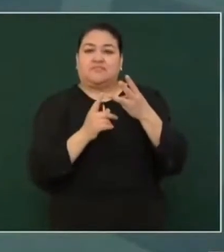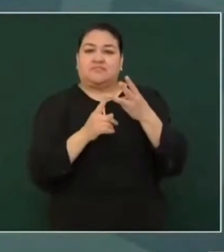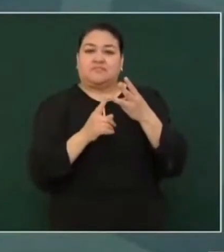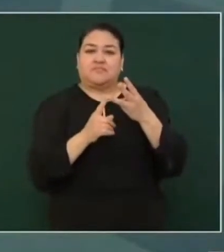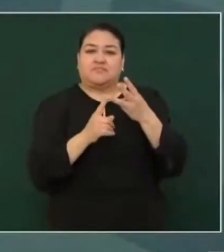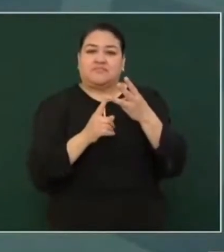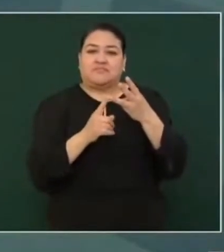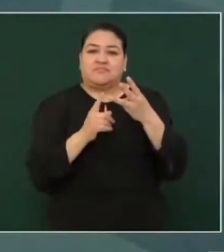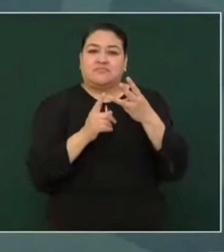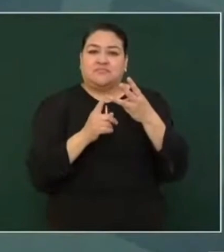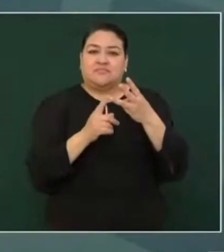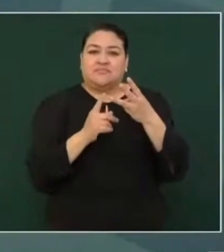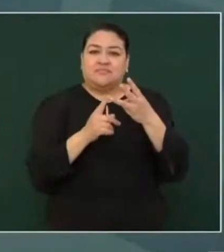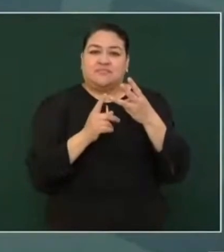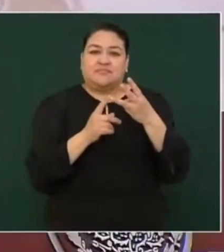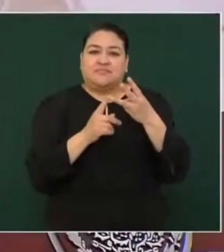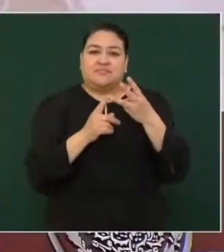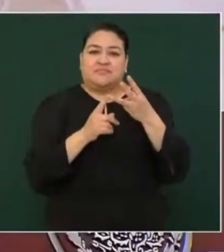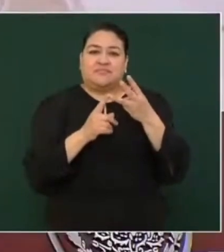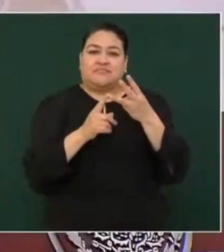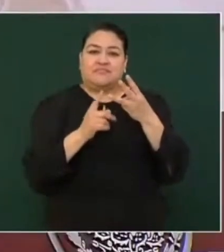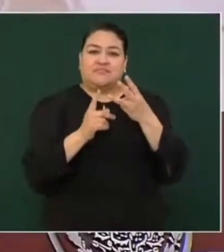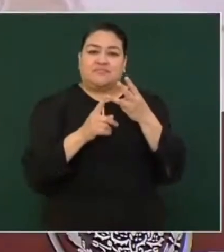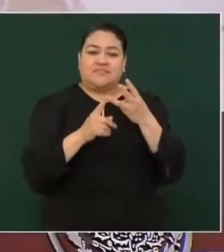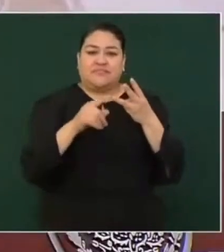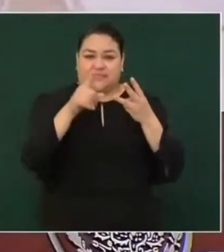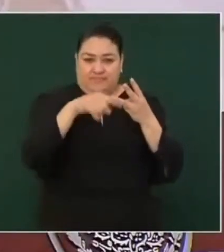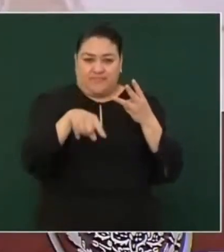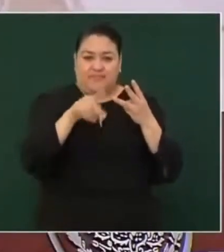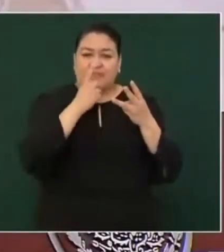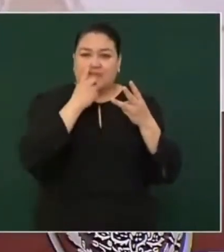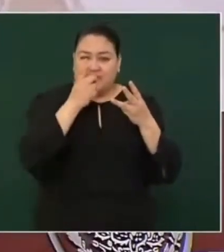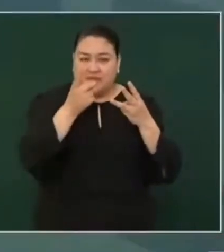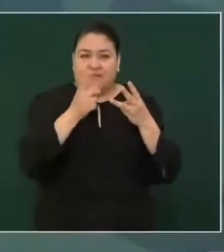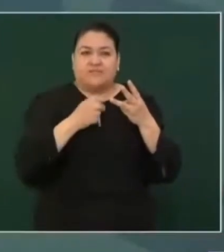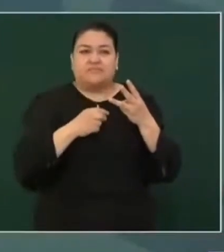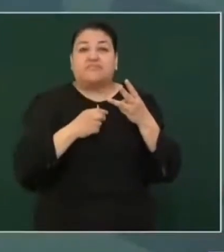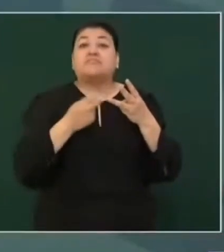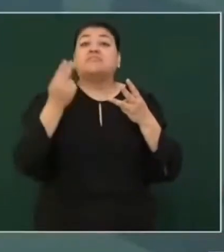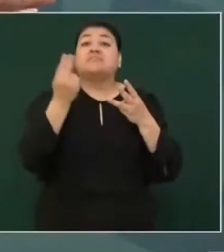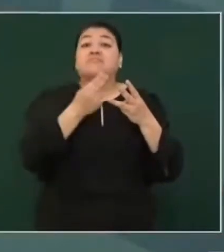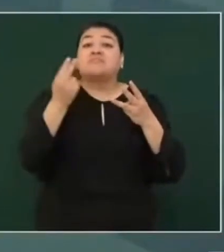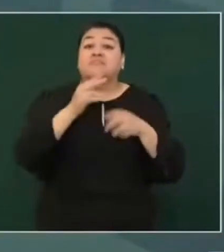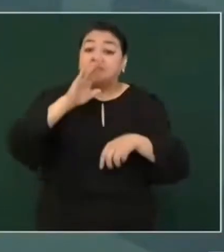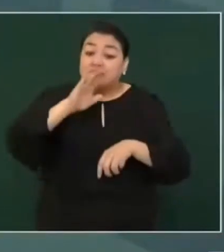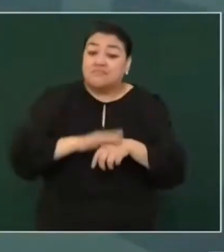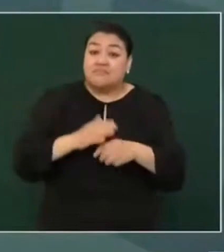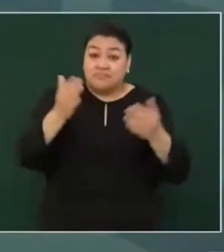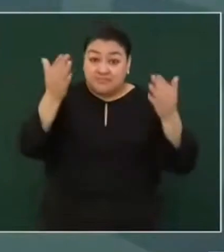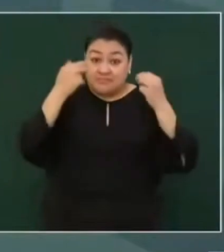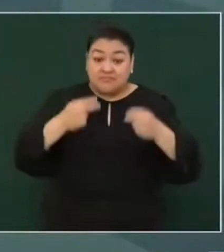Lo tercero, dicen, vamos a promover inversión,